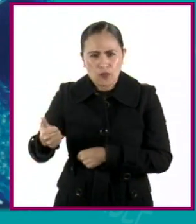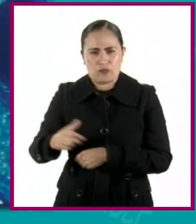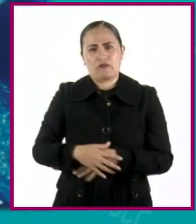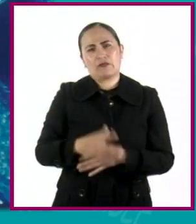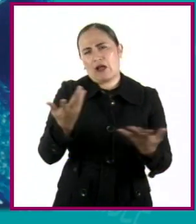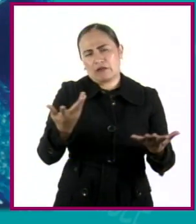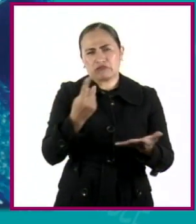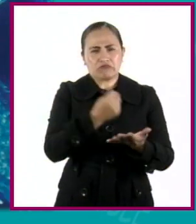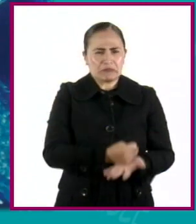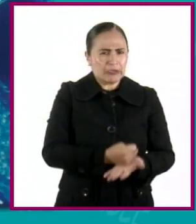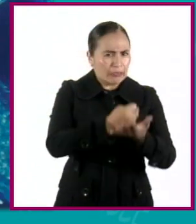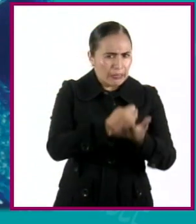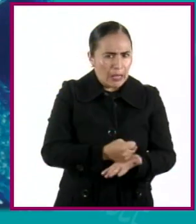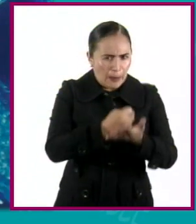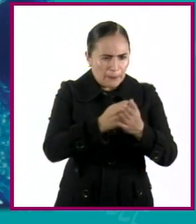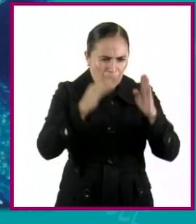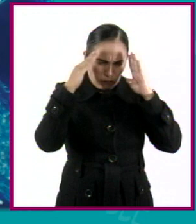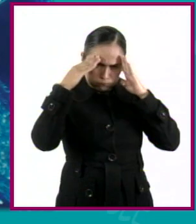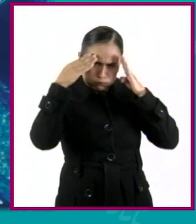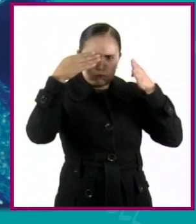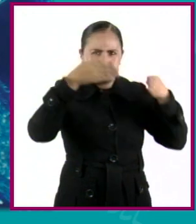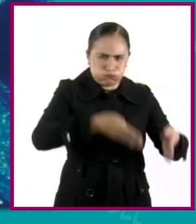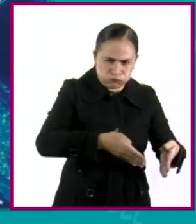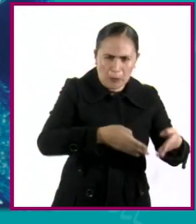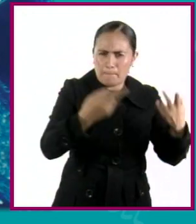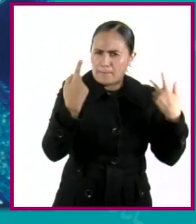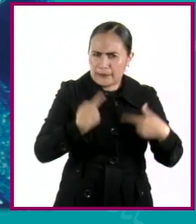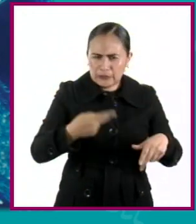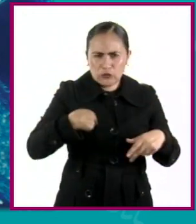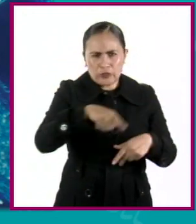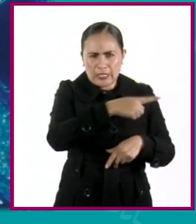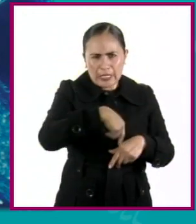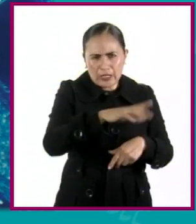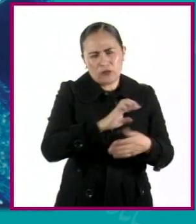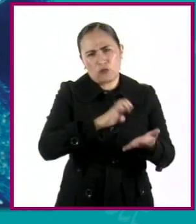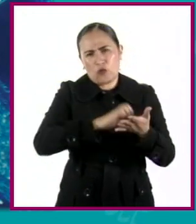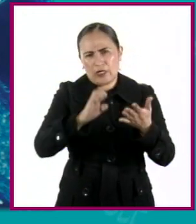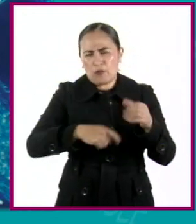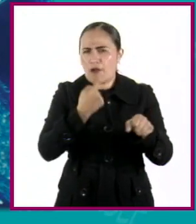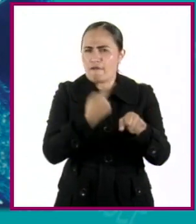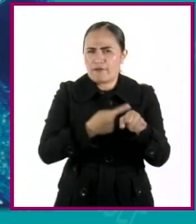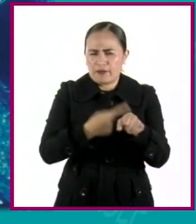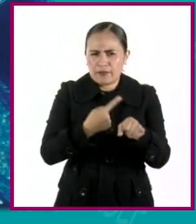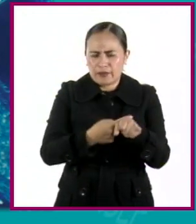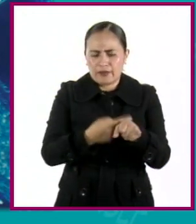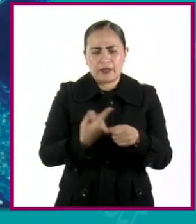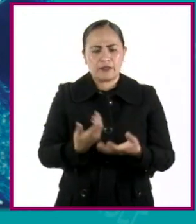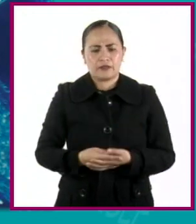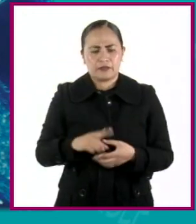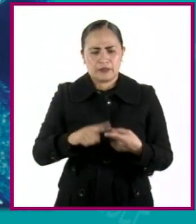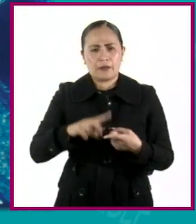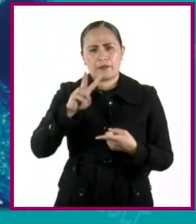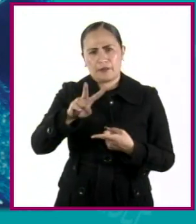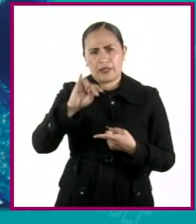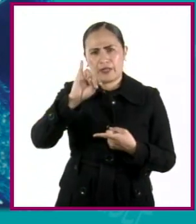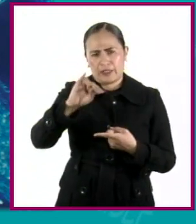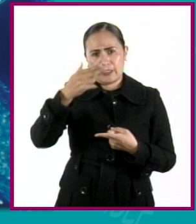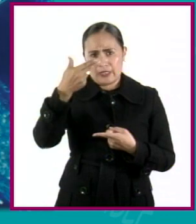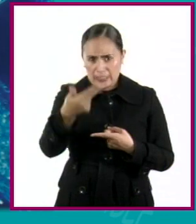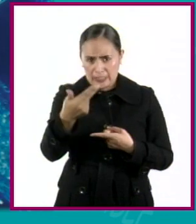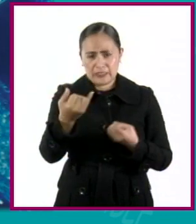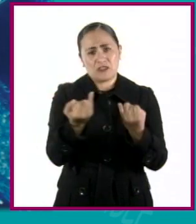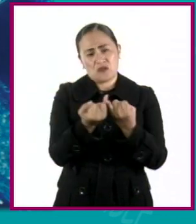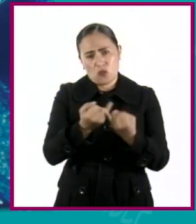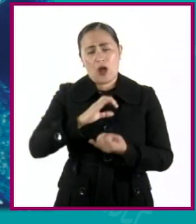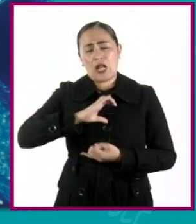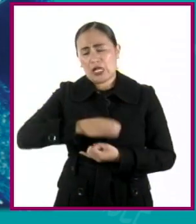terapias completamente diseñadas a los pacientes para enfermedades como el VIH, así como